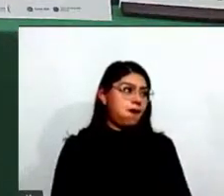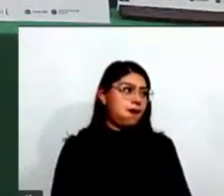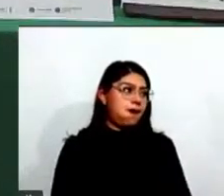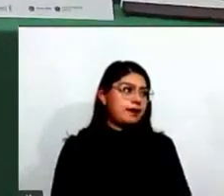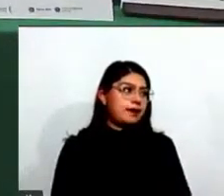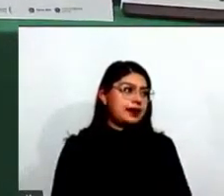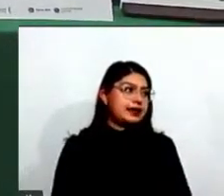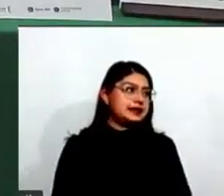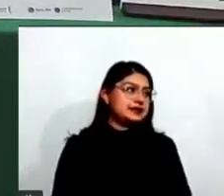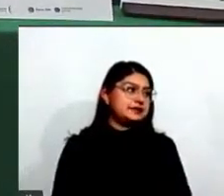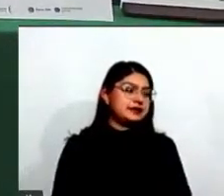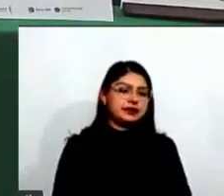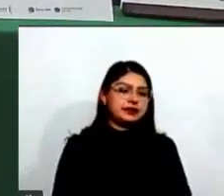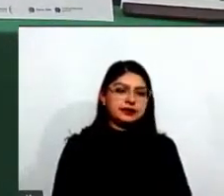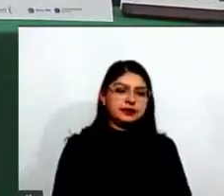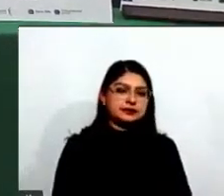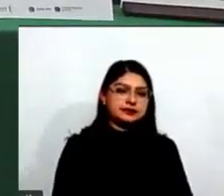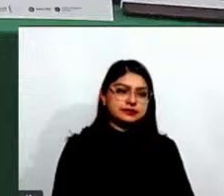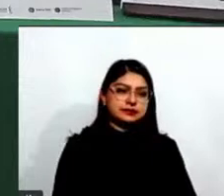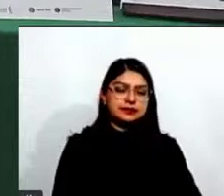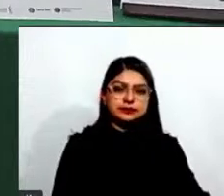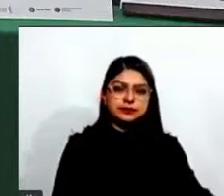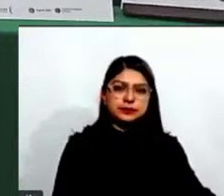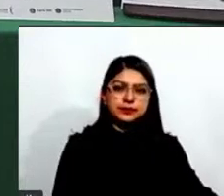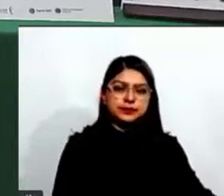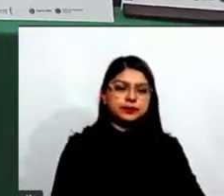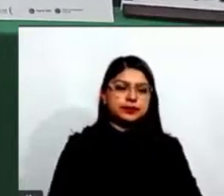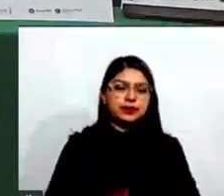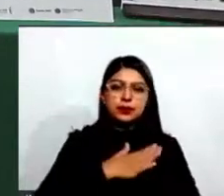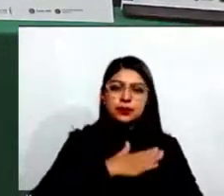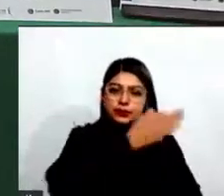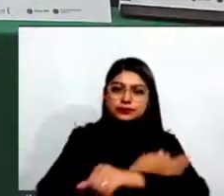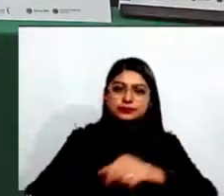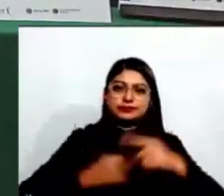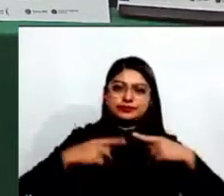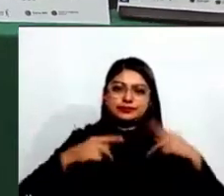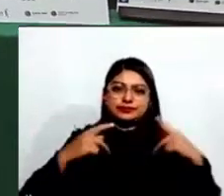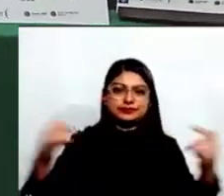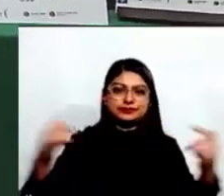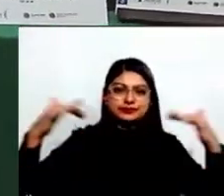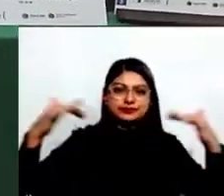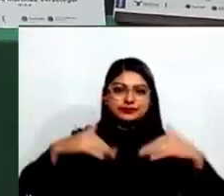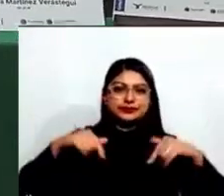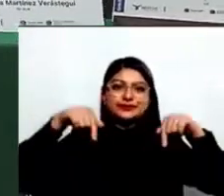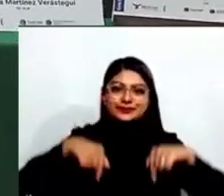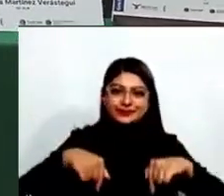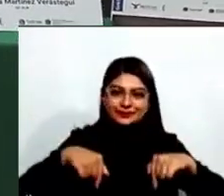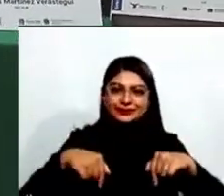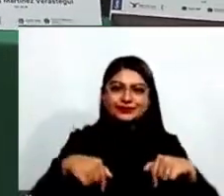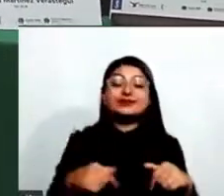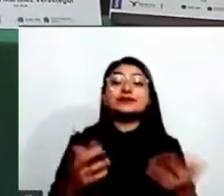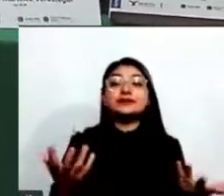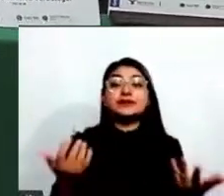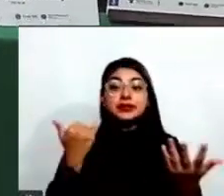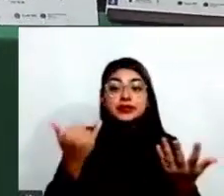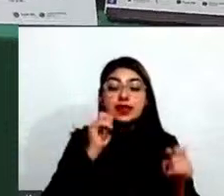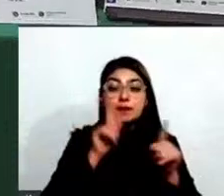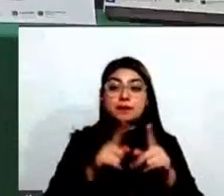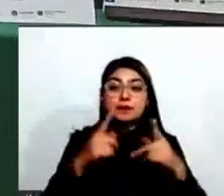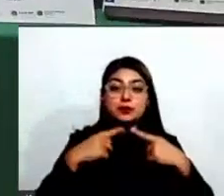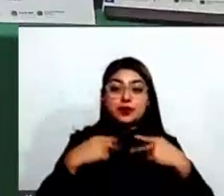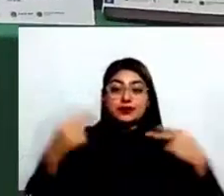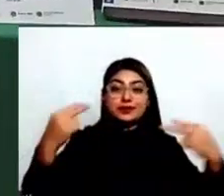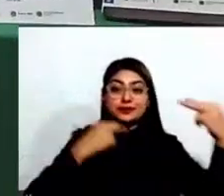Muy buenas tardes a todas las personas que nos acompañan en este auditorio y a quienes siguen esta transmisión a través de Justicia TV y de las redes de la